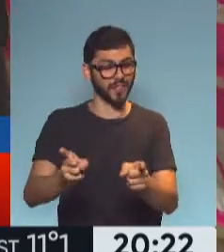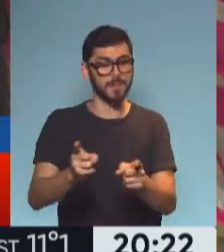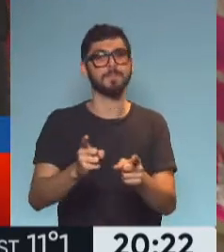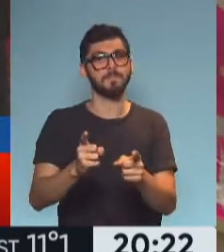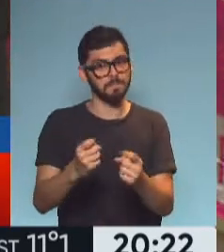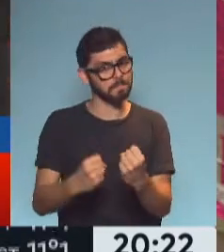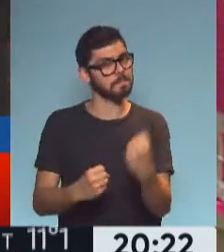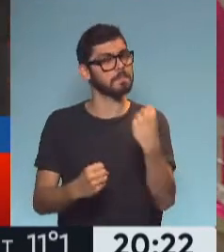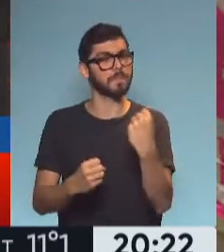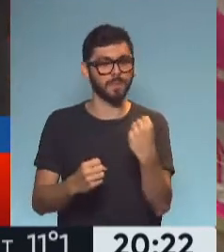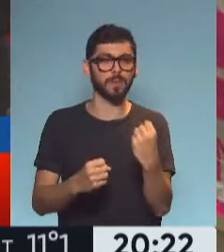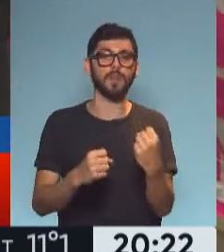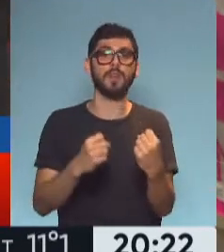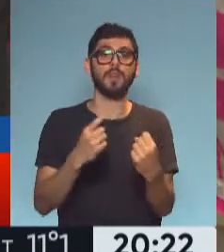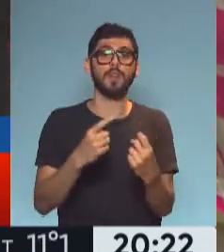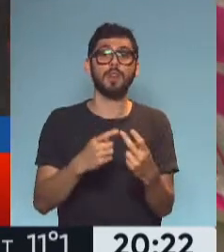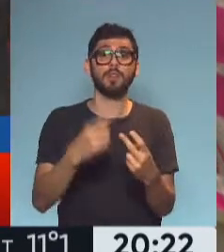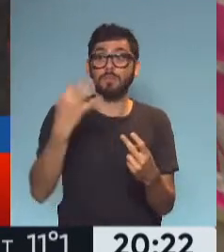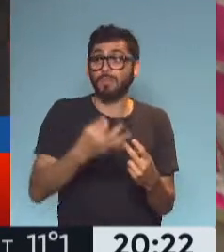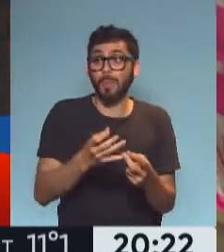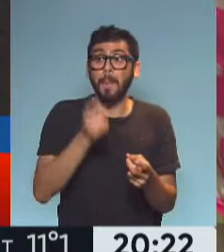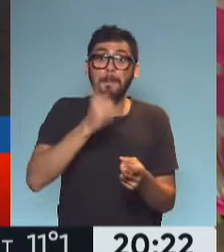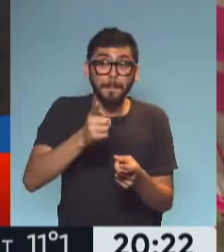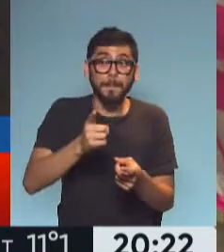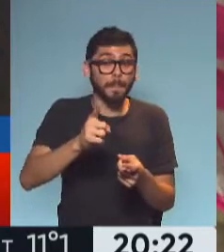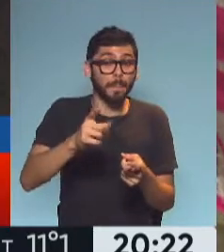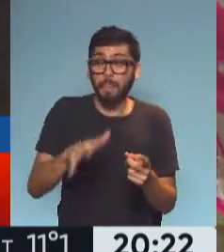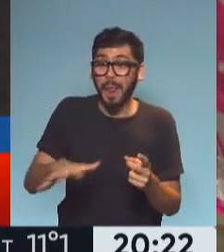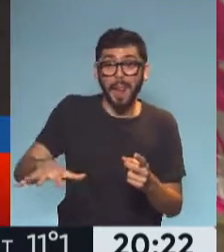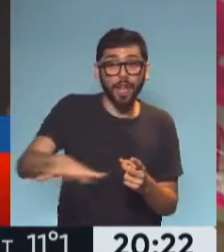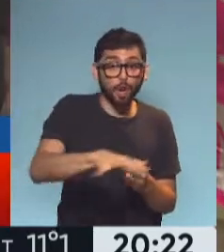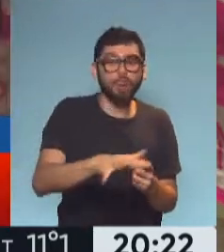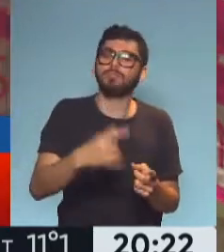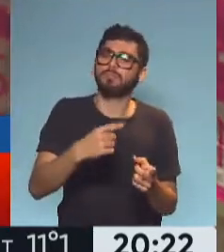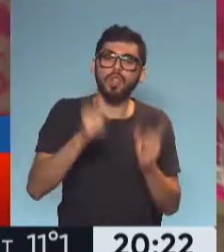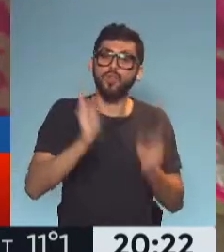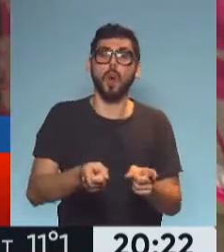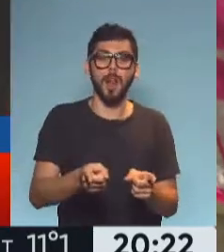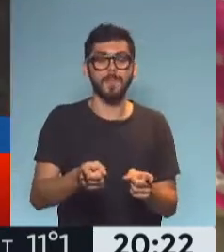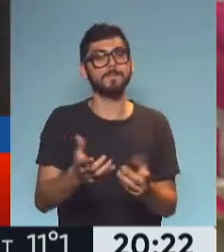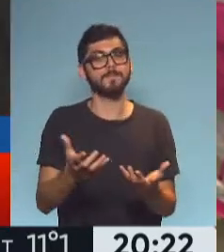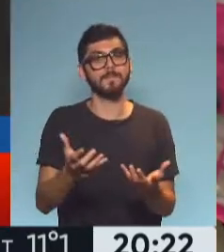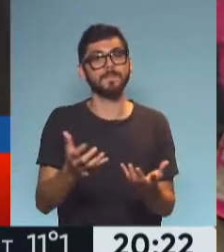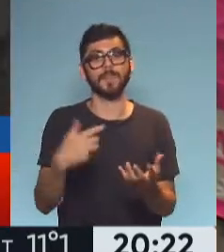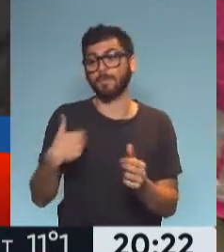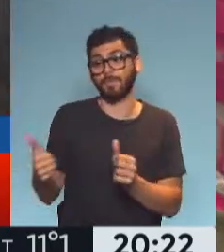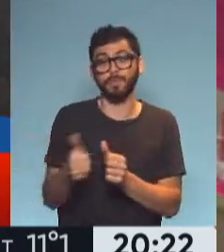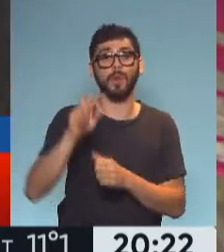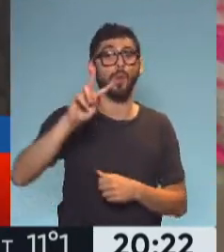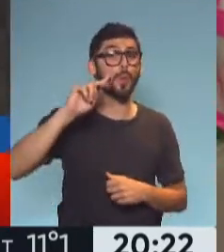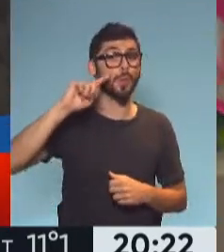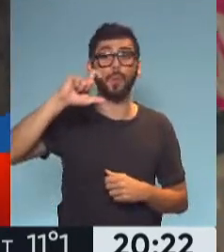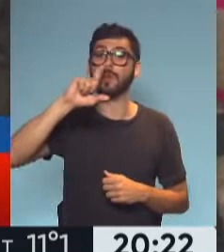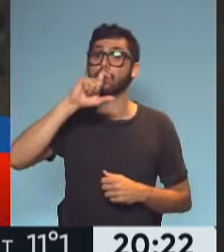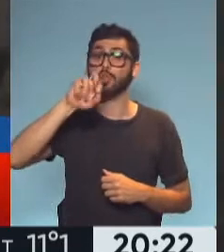estudiantes a las escuelas con todo el riesgo que impone para los maestros. Estamos con Victoria, ella